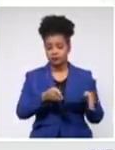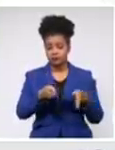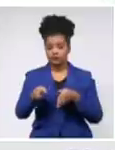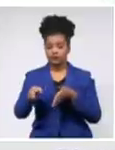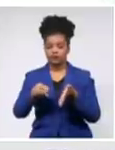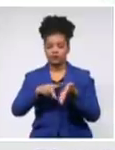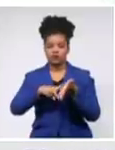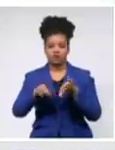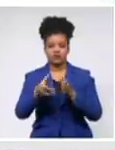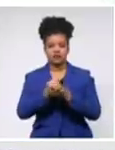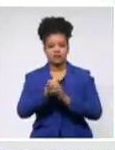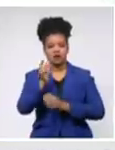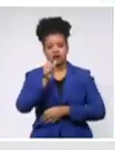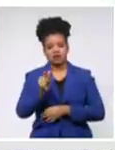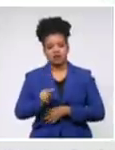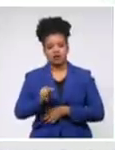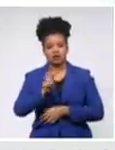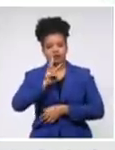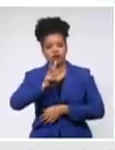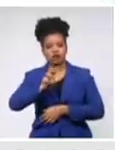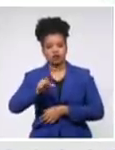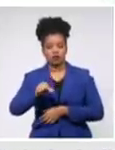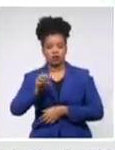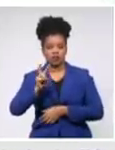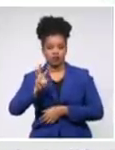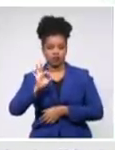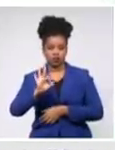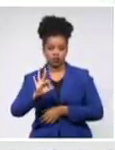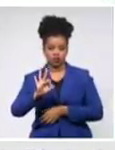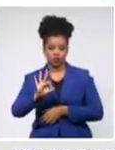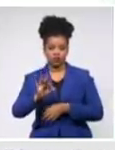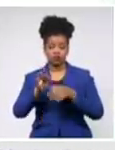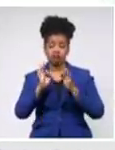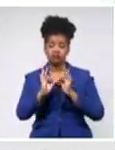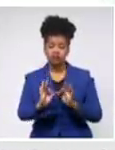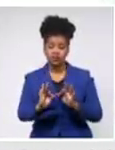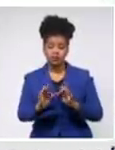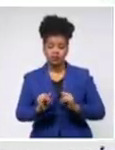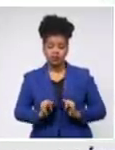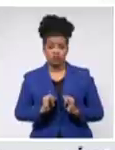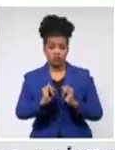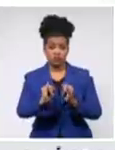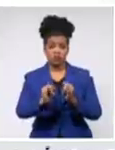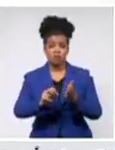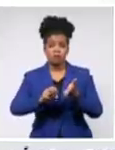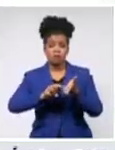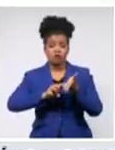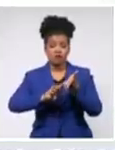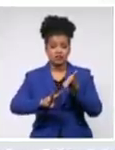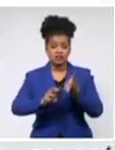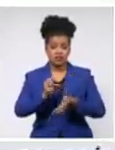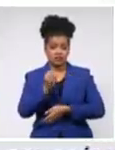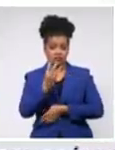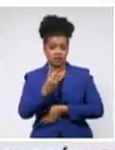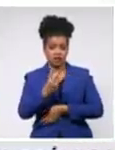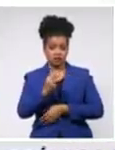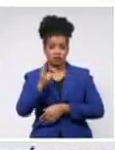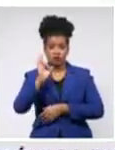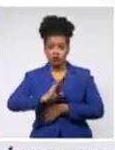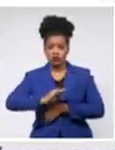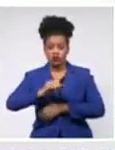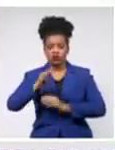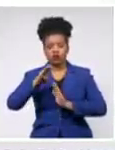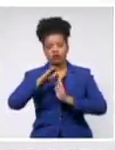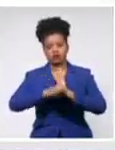Mayabeque con 3,38. Son las tres provincias que disminuyen sus tasas con respecto al día de